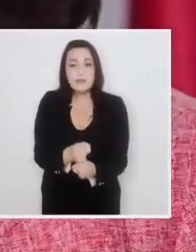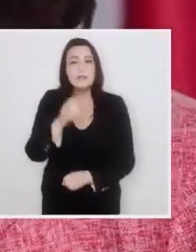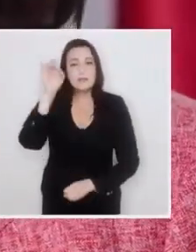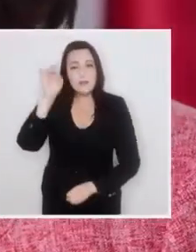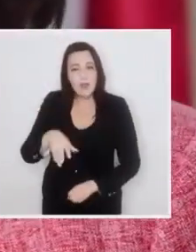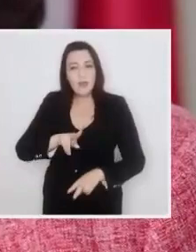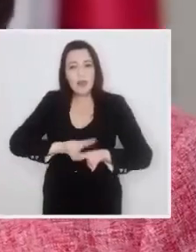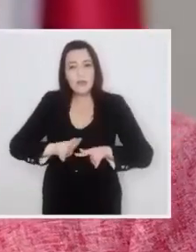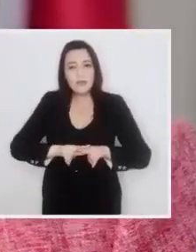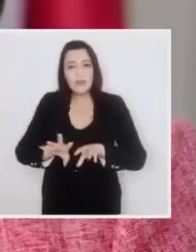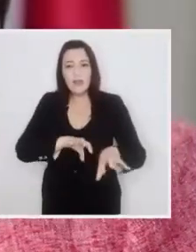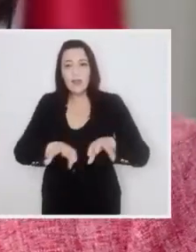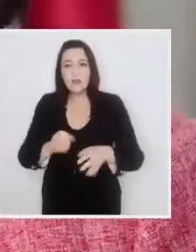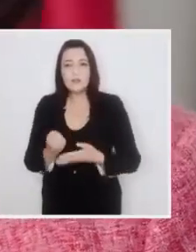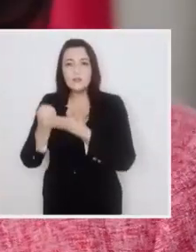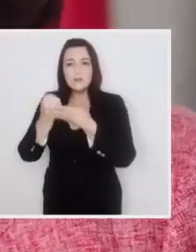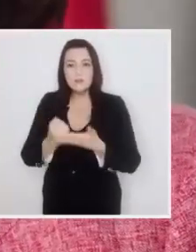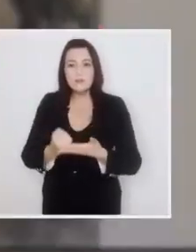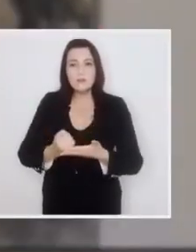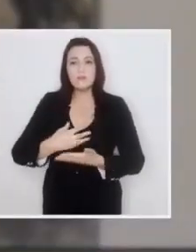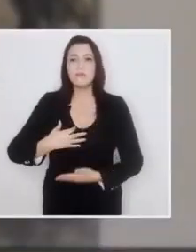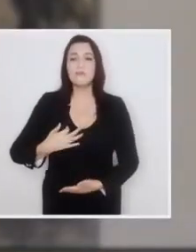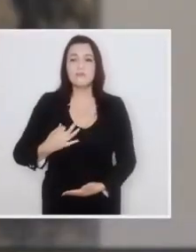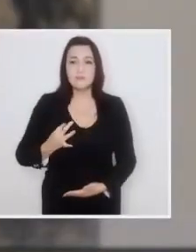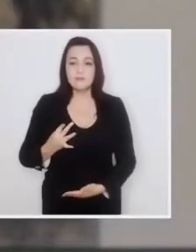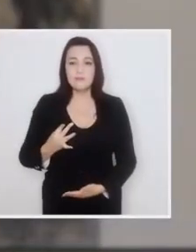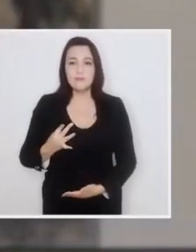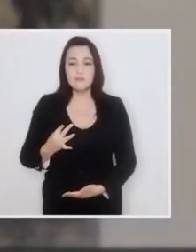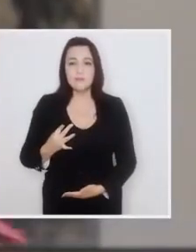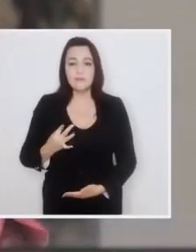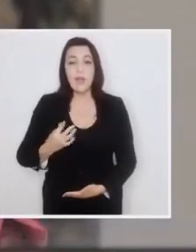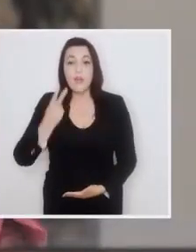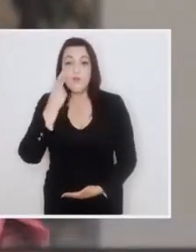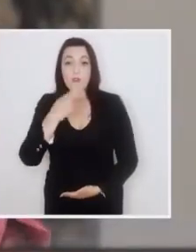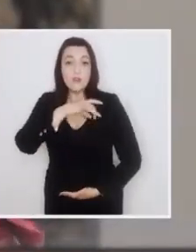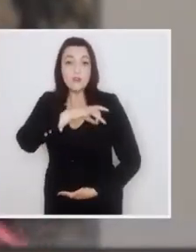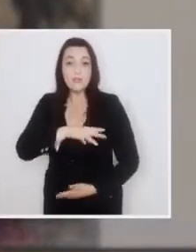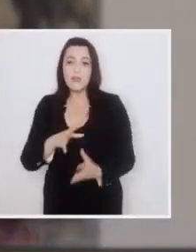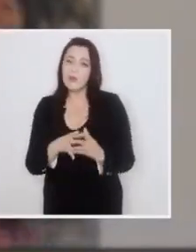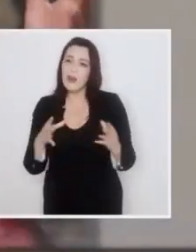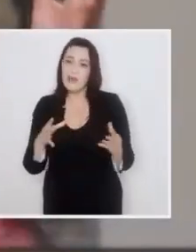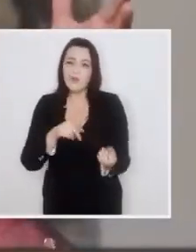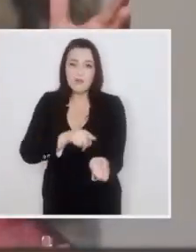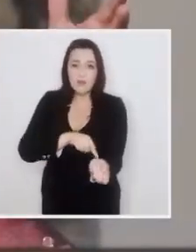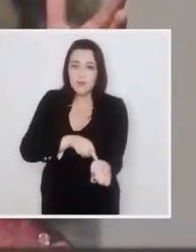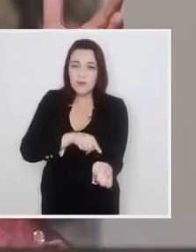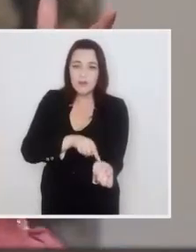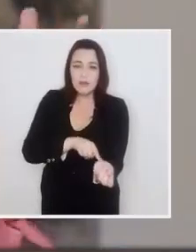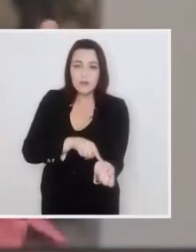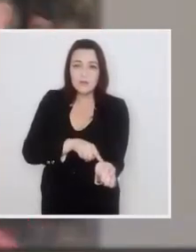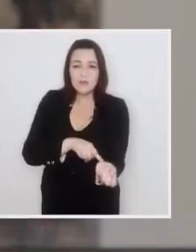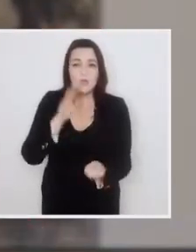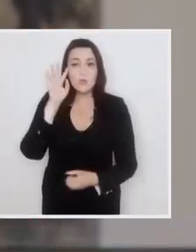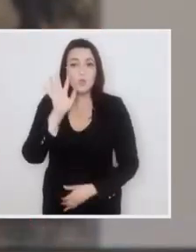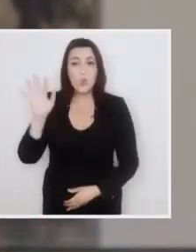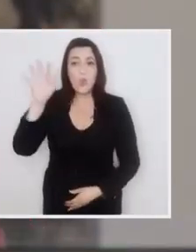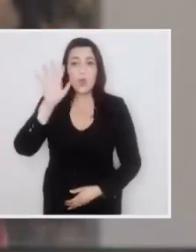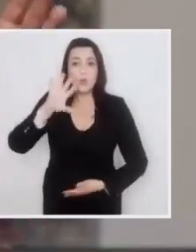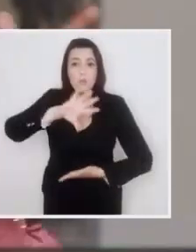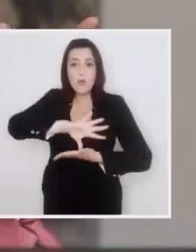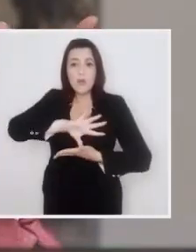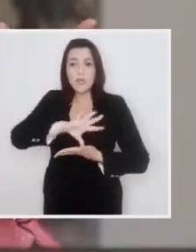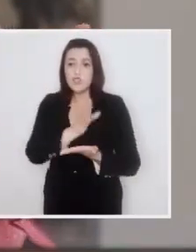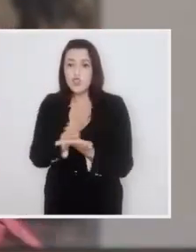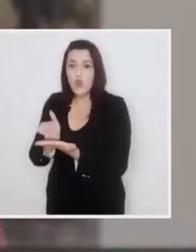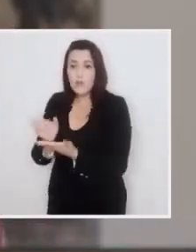para saber hacer que las cosas pasen en favor de la ciudadanía. Veo a Chile como una gran familia. Sueño con un país donde